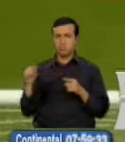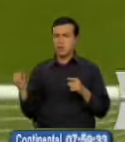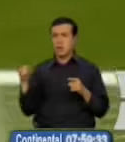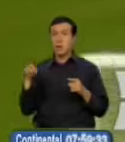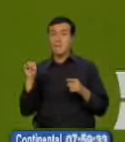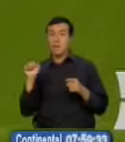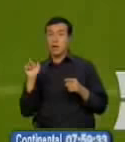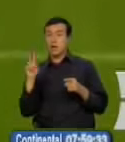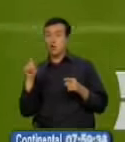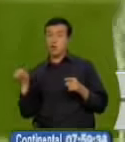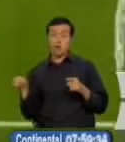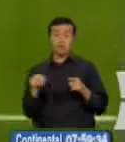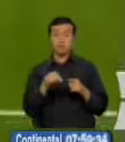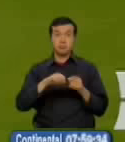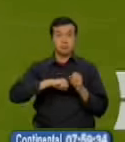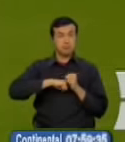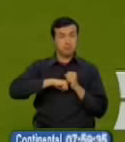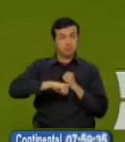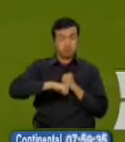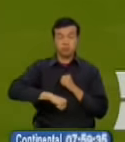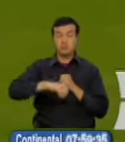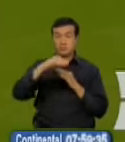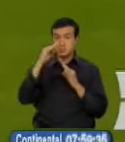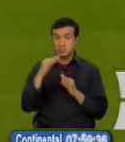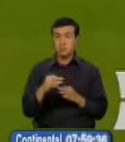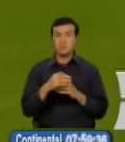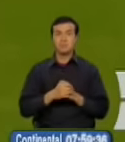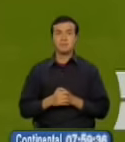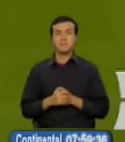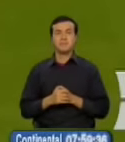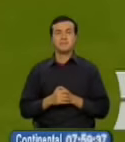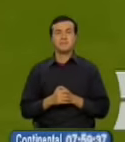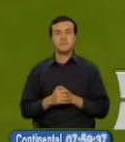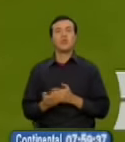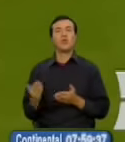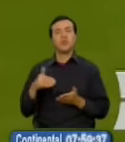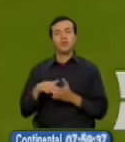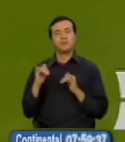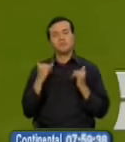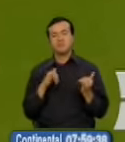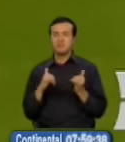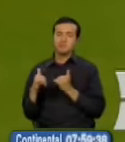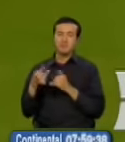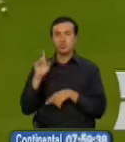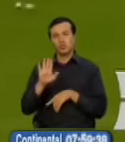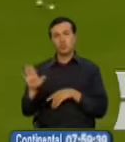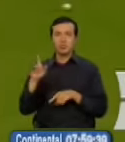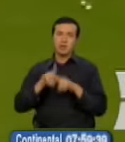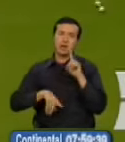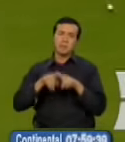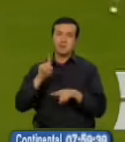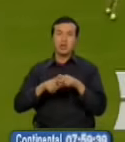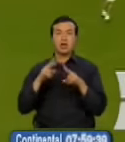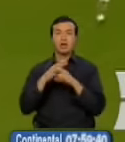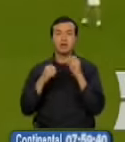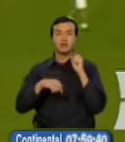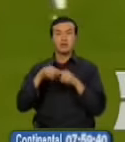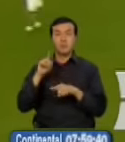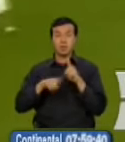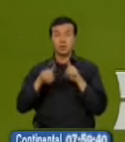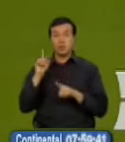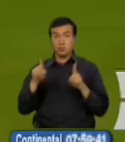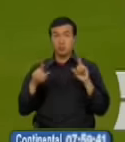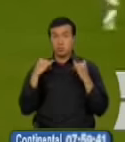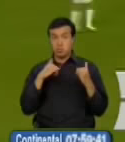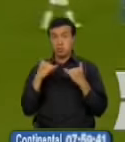Diego Armando Maradona, que apareció nuevamente en cancha para disputar junto a sus amigos, excompañeros, incluso